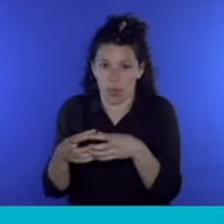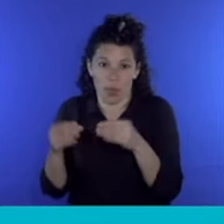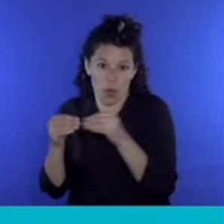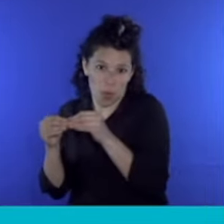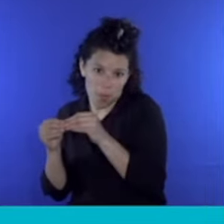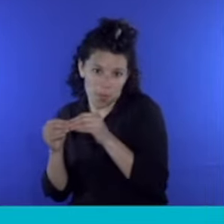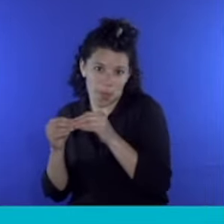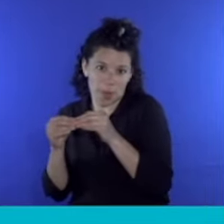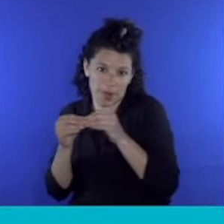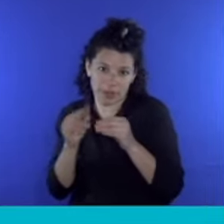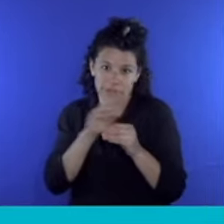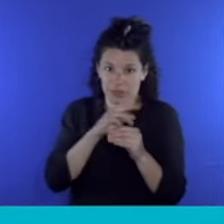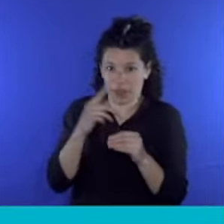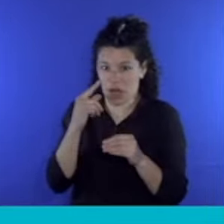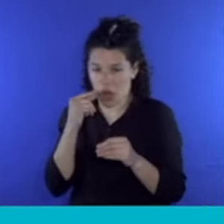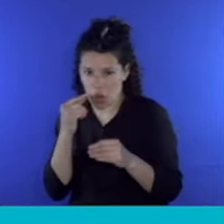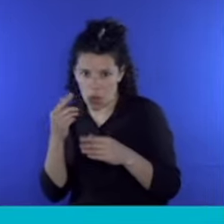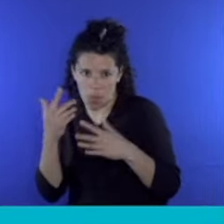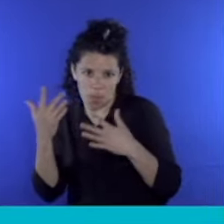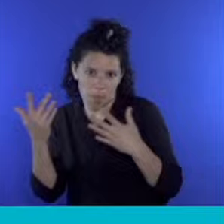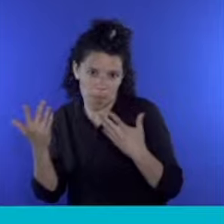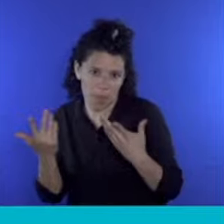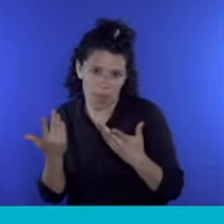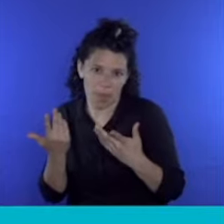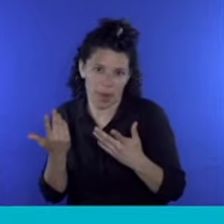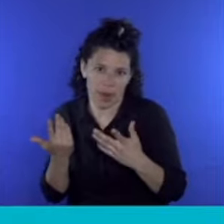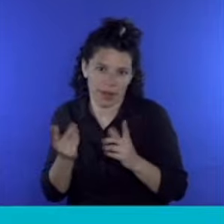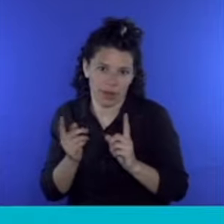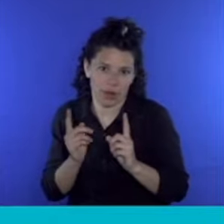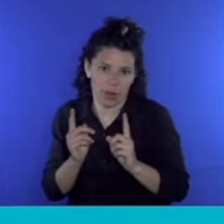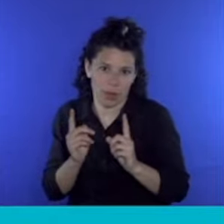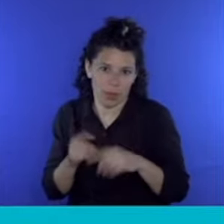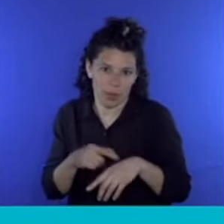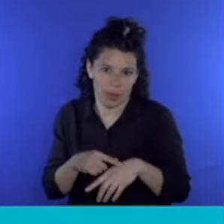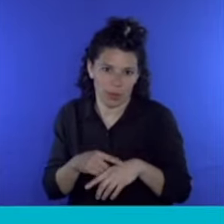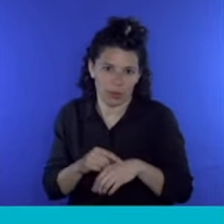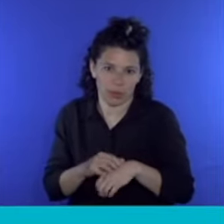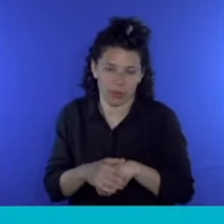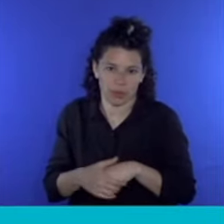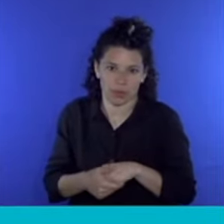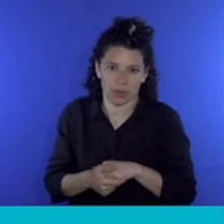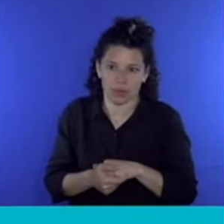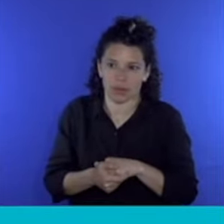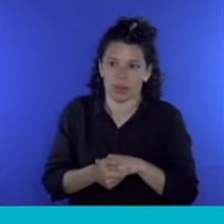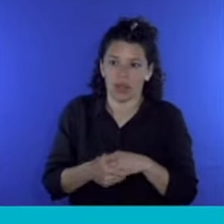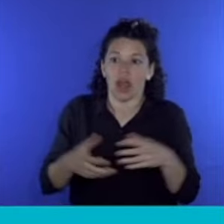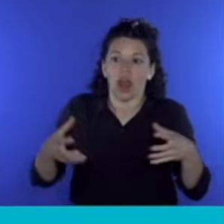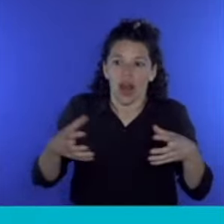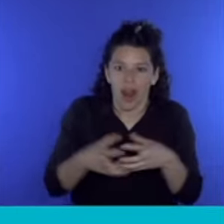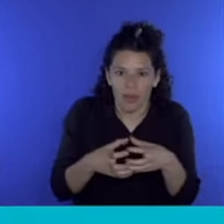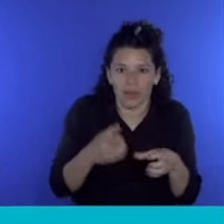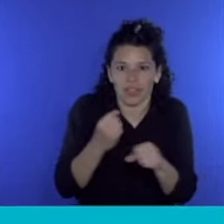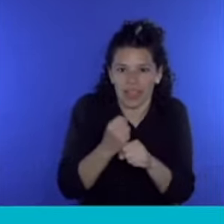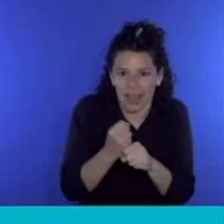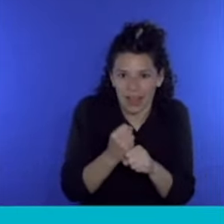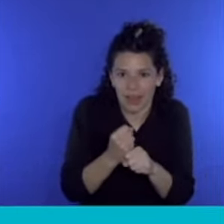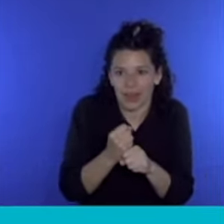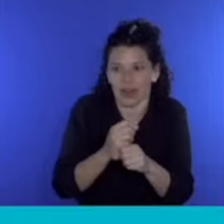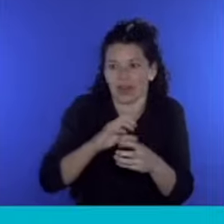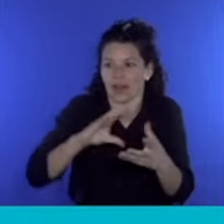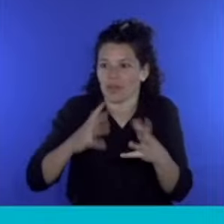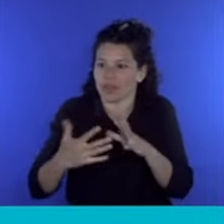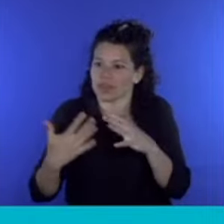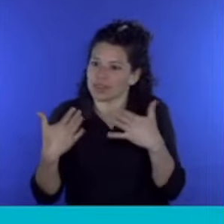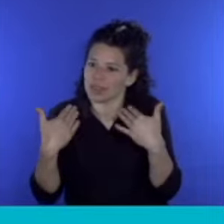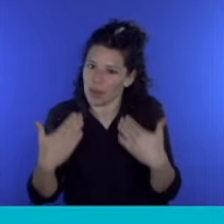compañera que les esté ocupando en un momento determinado, sino de las fuerzas de política de conjunto. Son señales que tratan, para